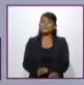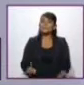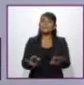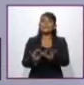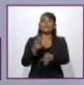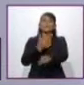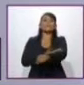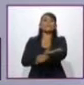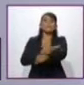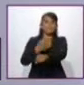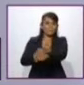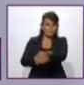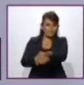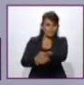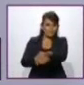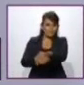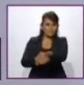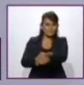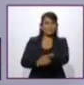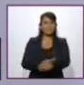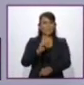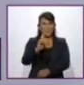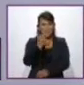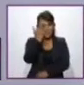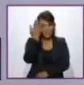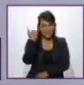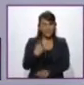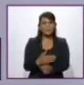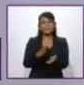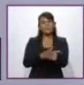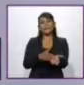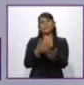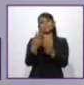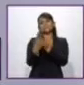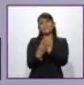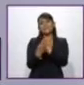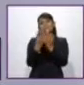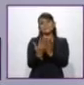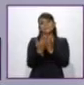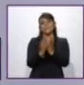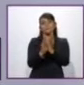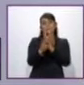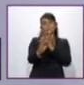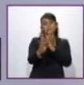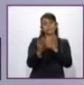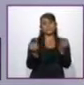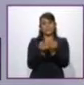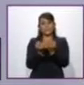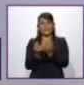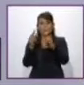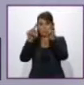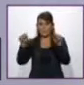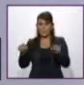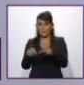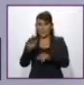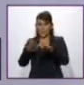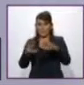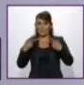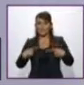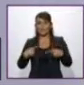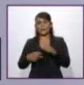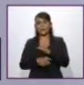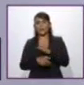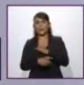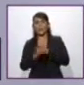hacer las colas que normalmente se hacen por trámites y las ventanas de corrupción que también se hacen cuando son y existen